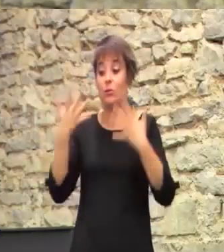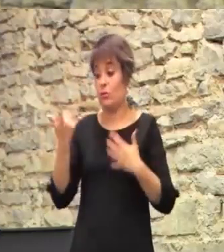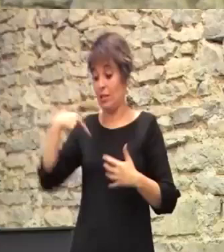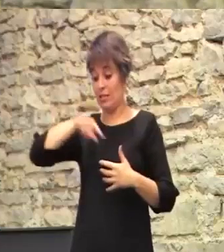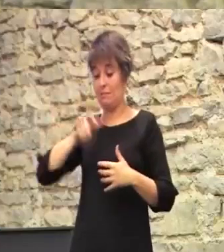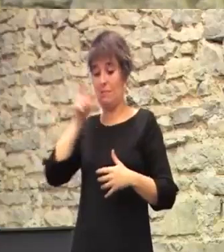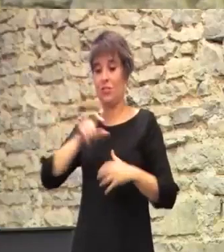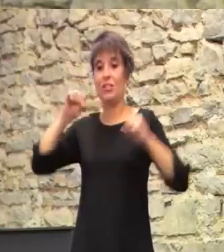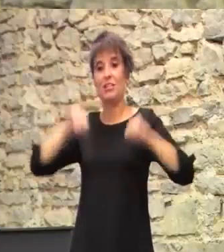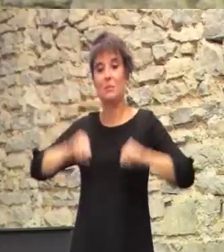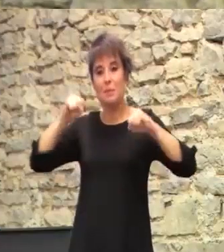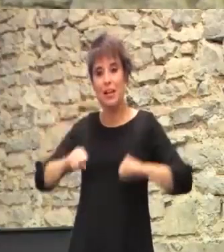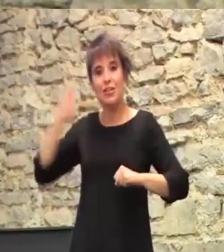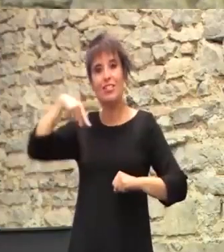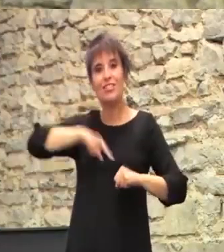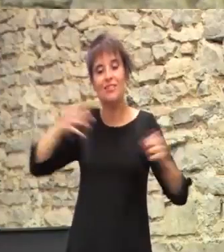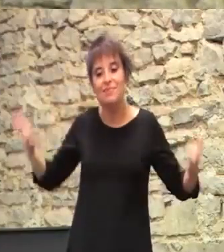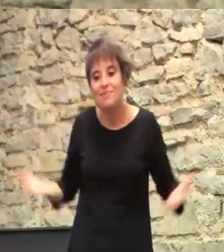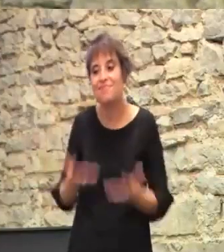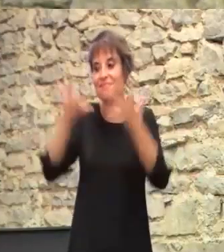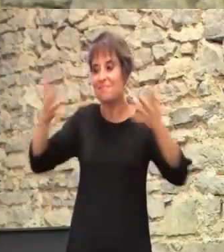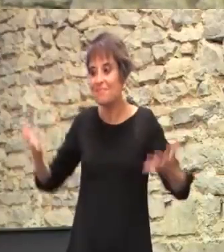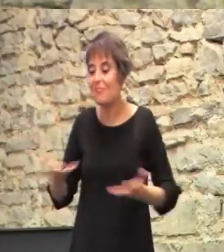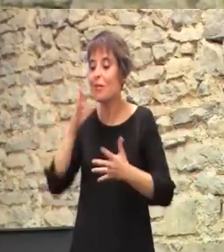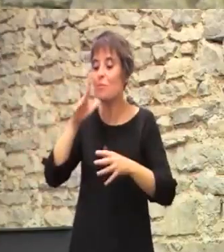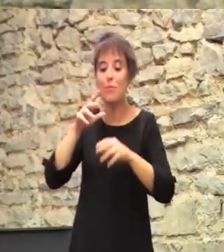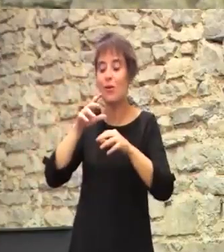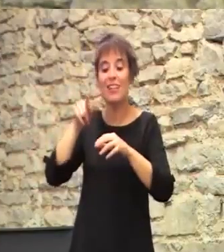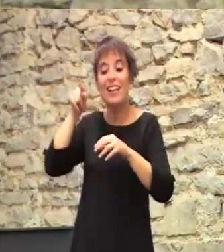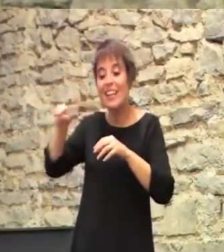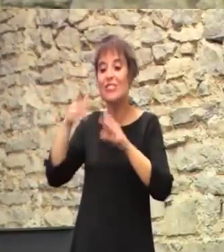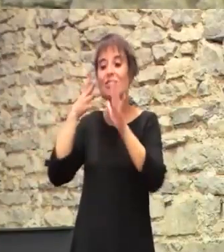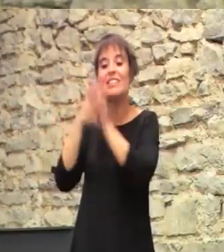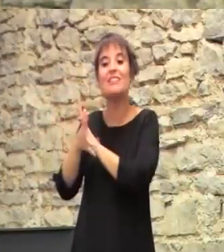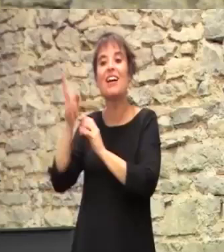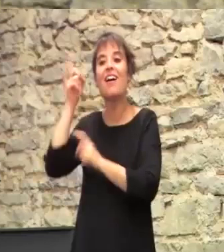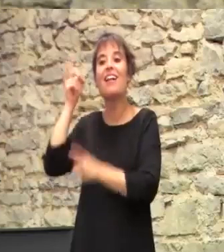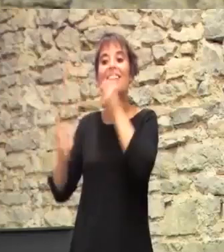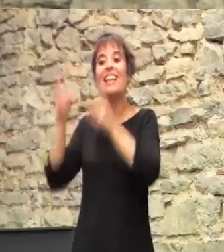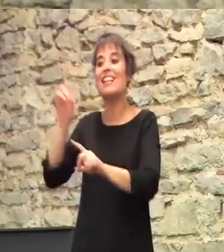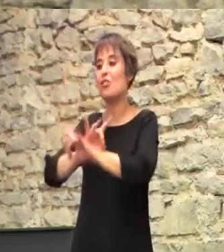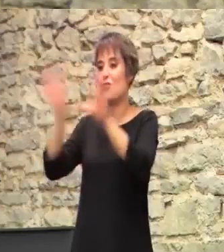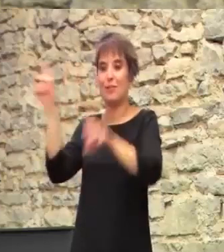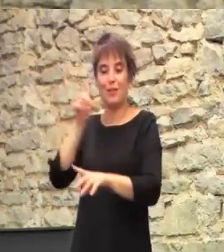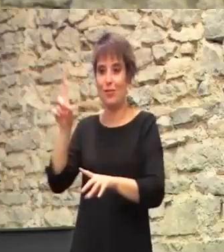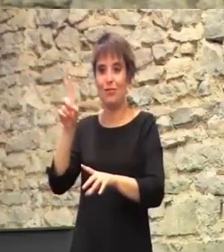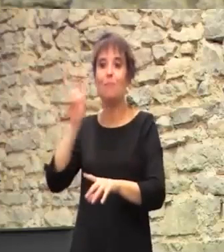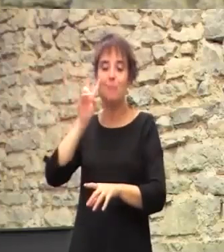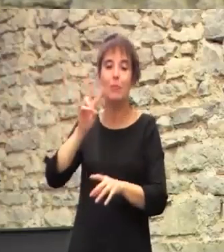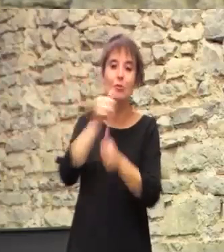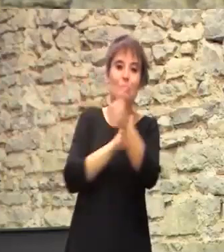mayorcitas que nos animamos a la mejor más porque tenemos claro que no son elecciones libres